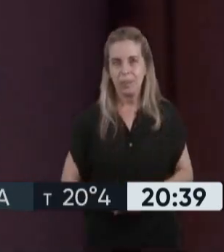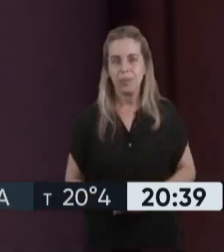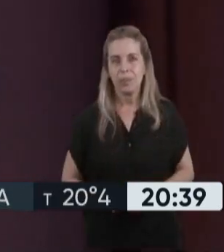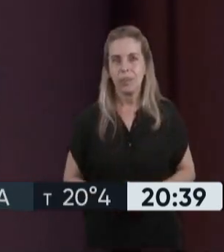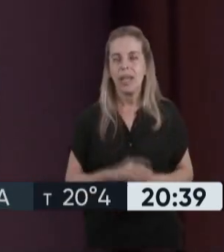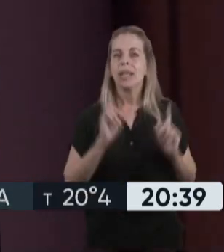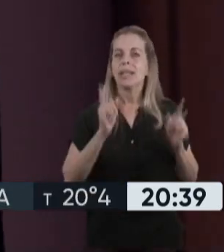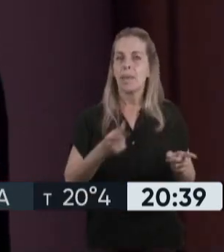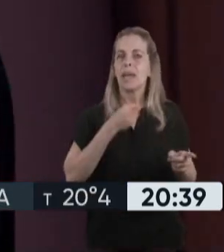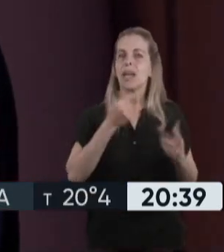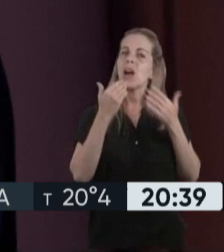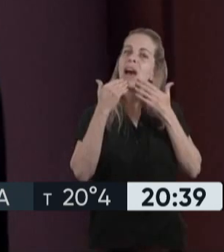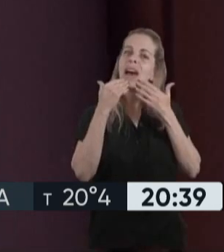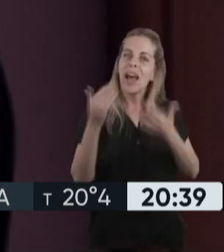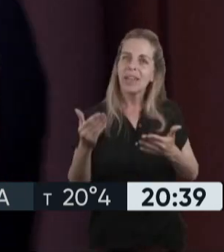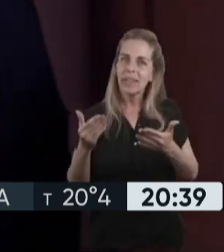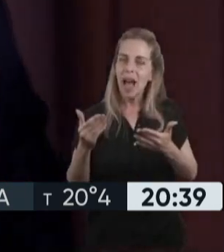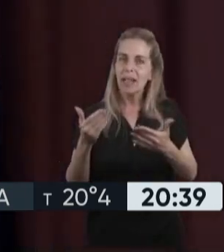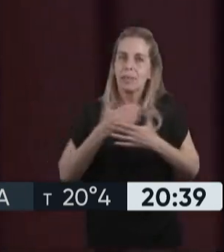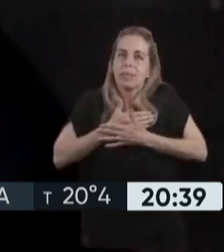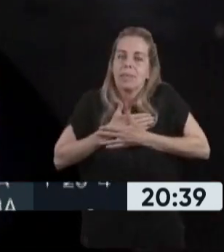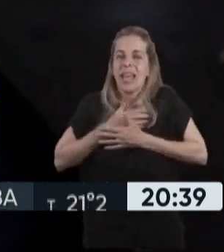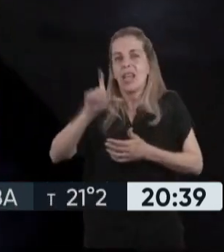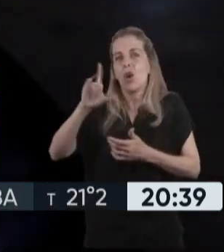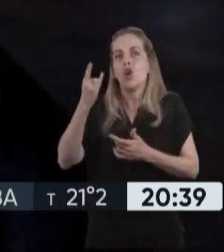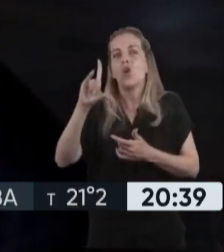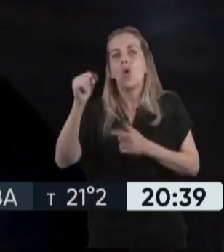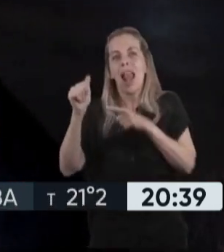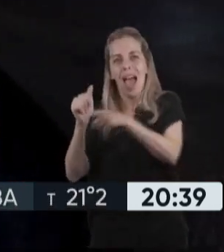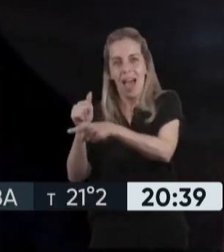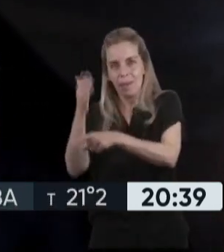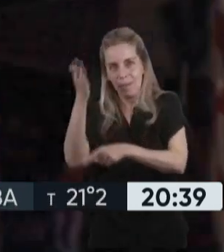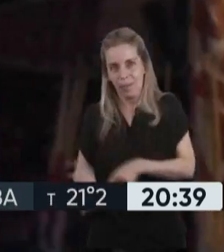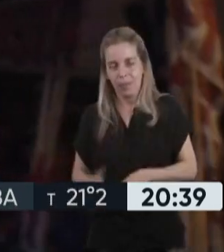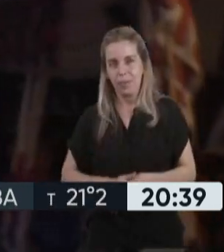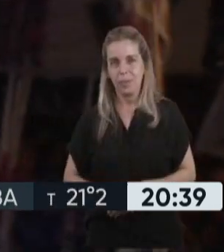Y quiero darle las gracias a mi querido Lula.